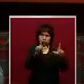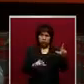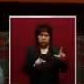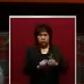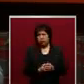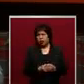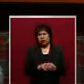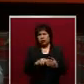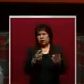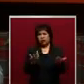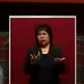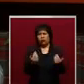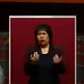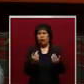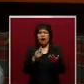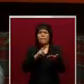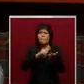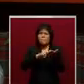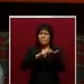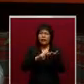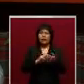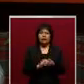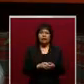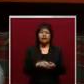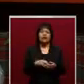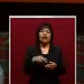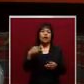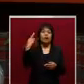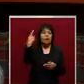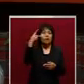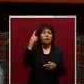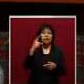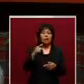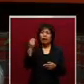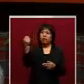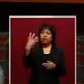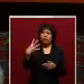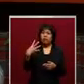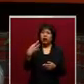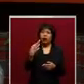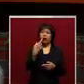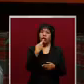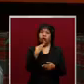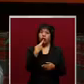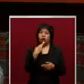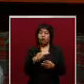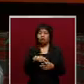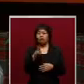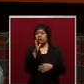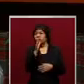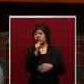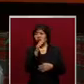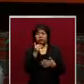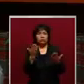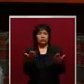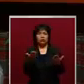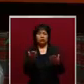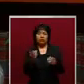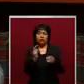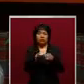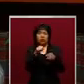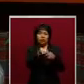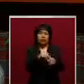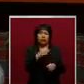ninguno está en verde. En Puebla estamos en rojo, por lo tanto sería improcedente regresar a clases presenciales.